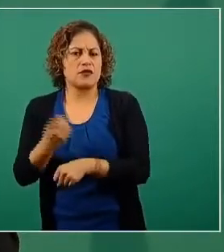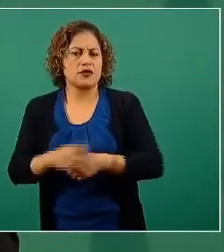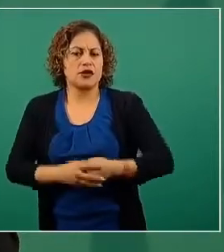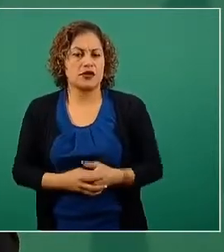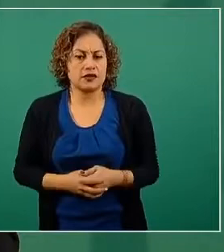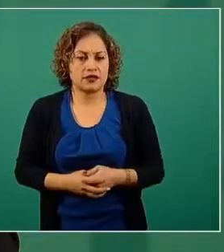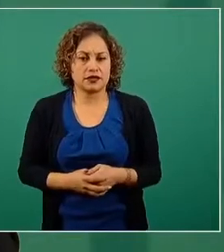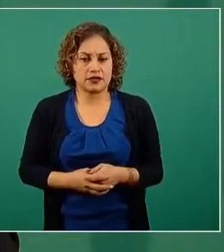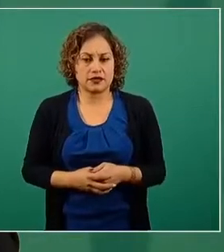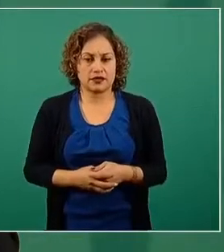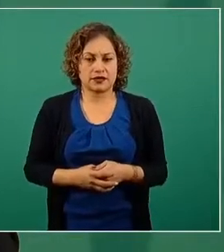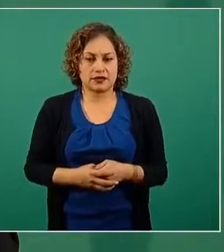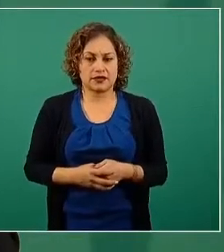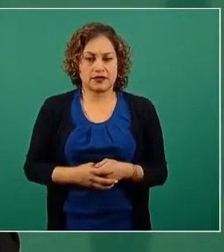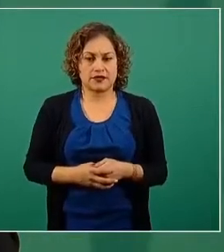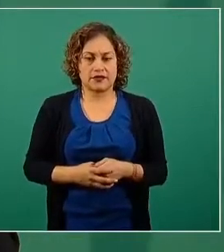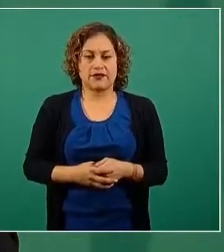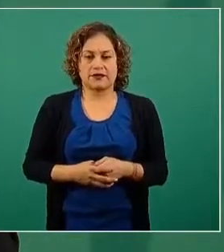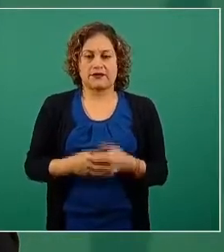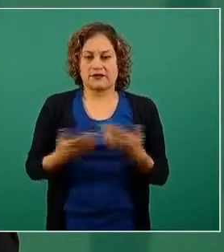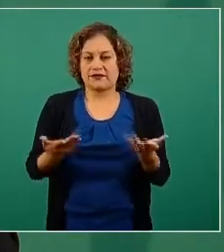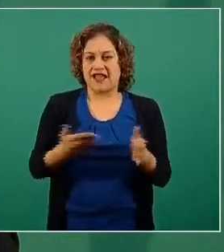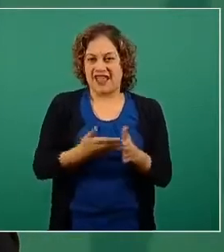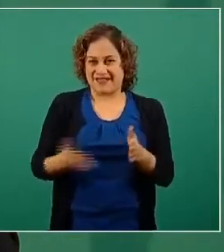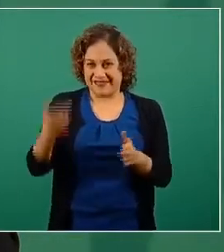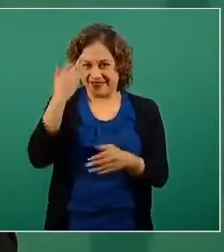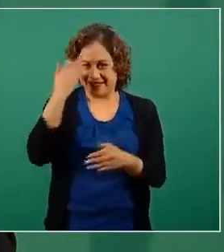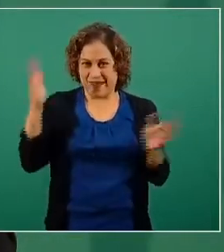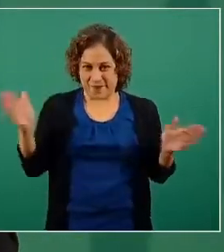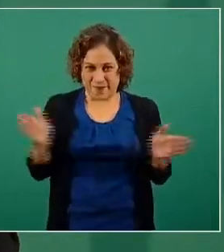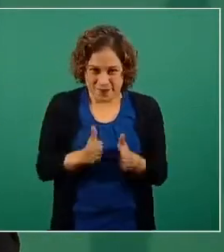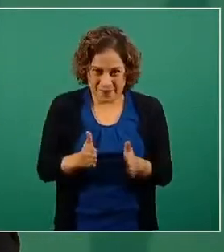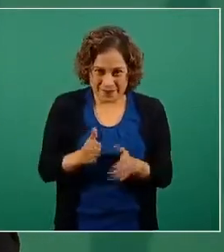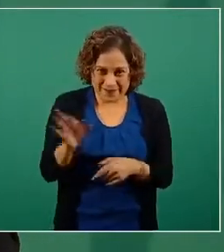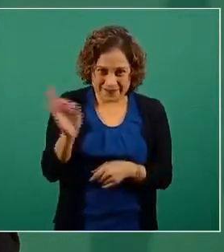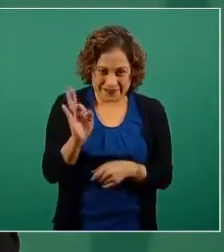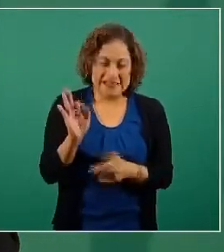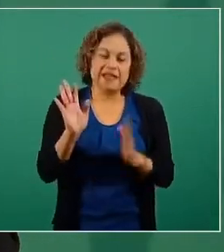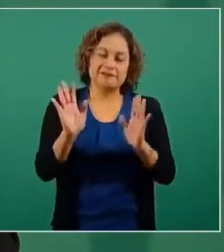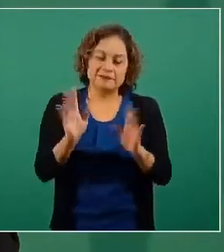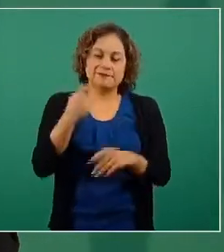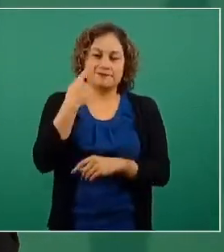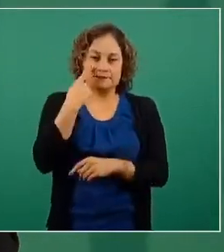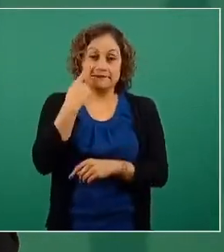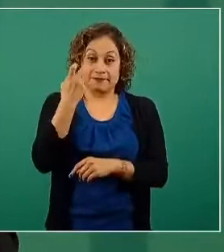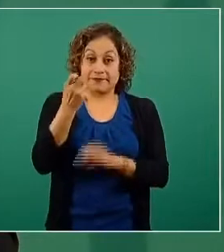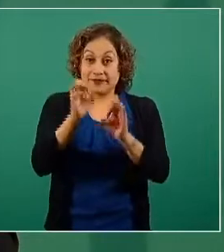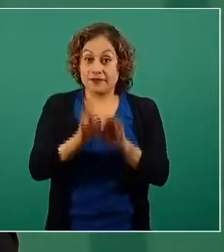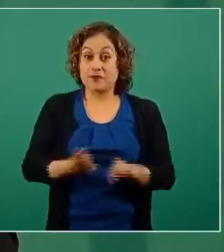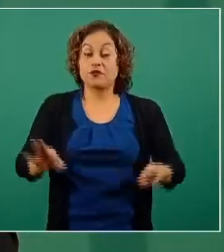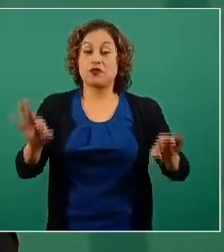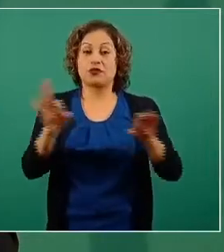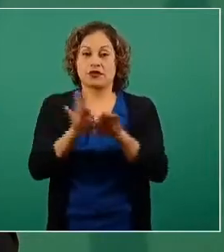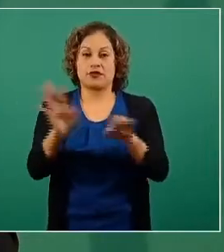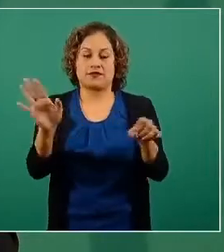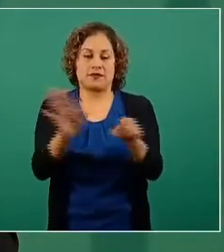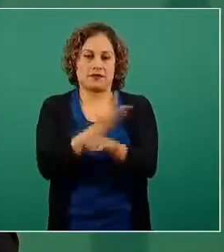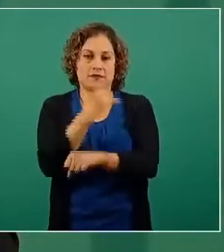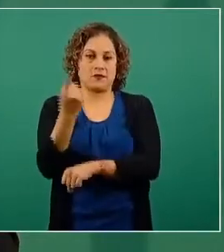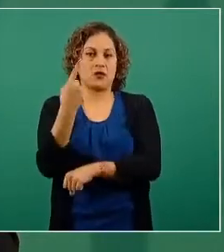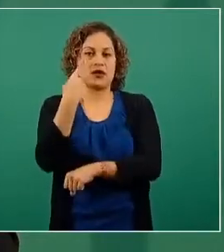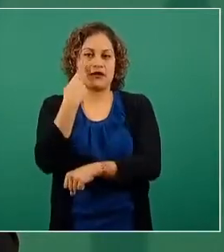a los 15 días antes? ¿Qué pasa? O a la semana, ¿no? ¿Qué ocurre? Claro. Esto es muy importante porque cuando te aplican